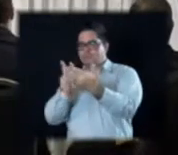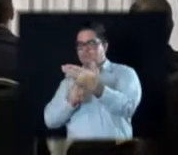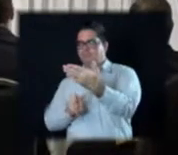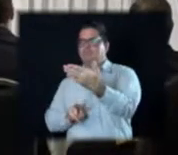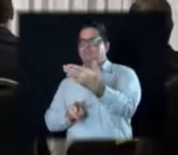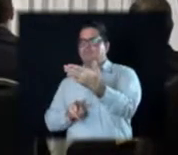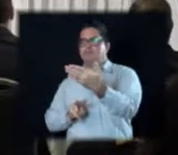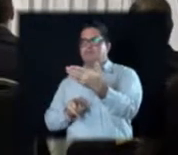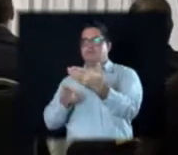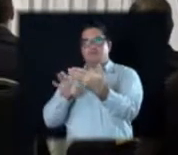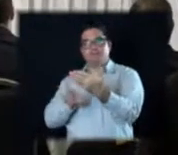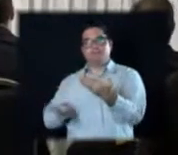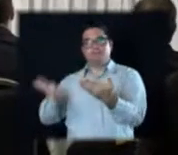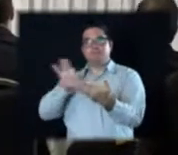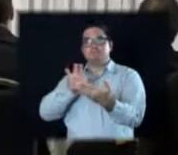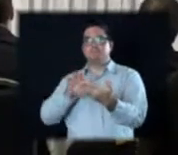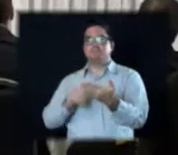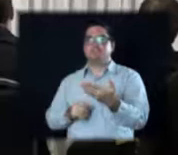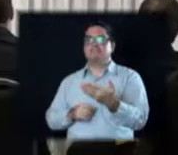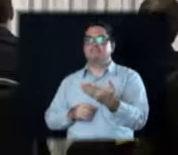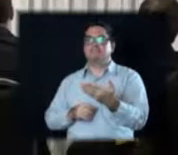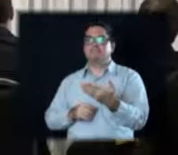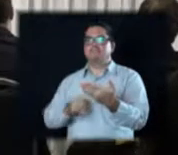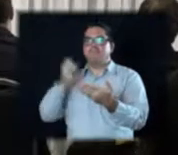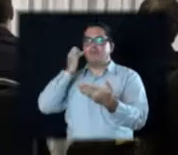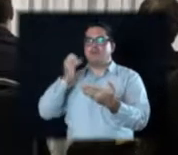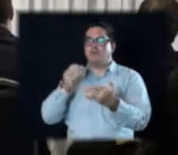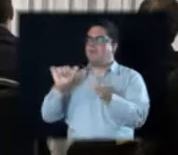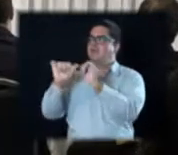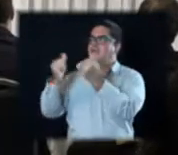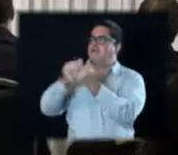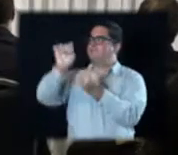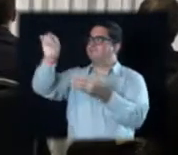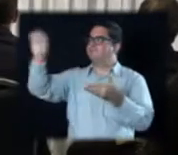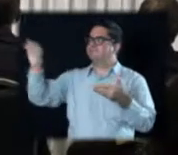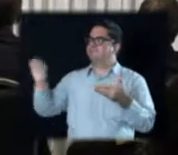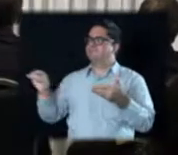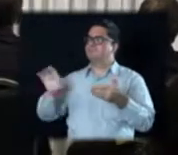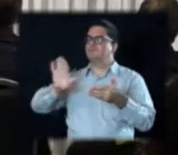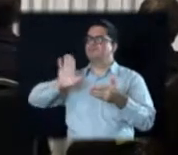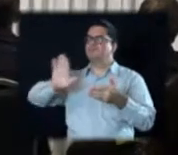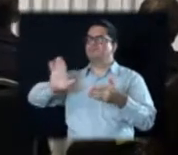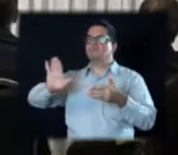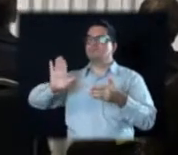balances, también es importante. Están considerando la posición fiscal de